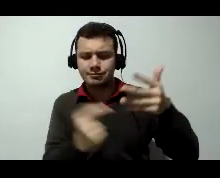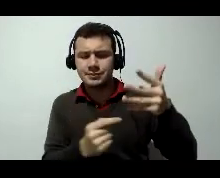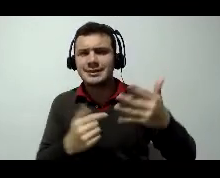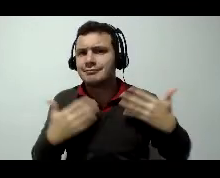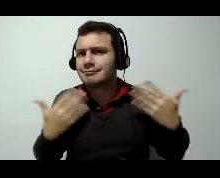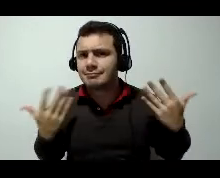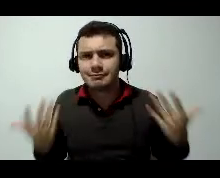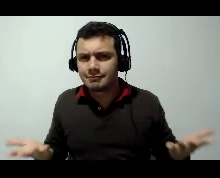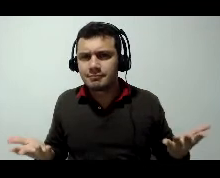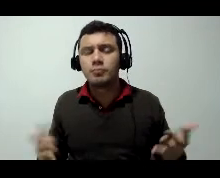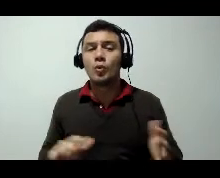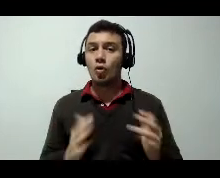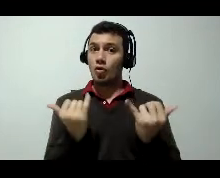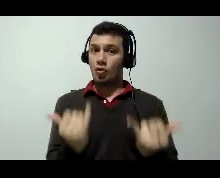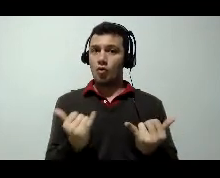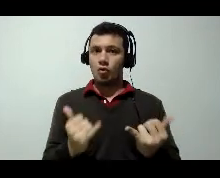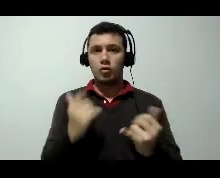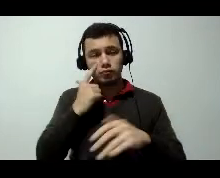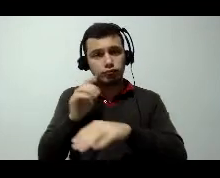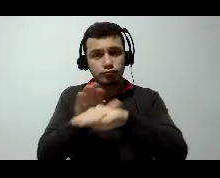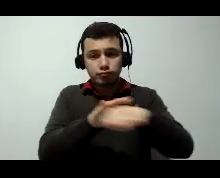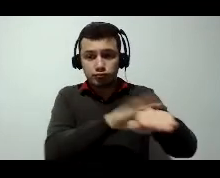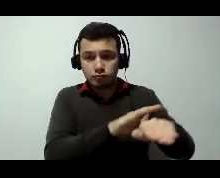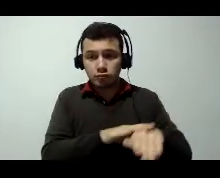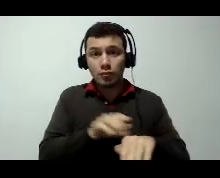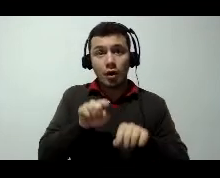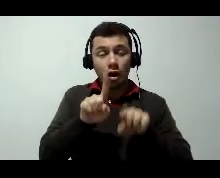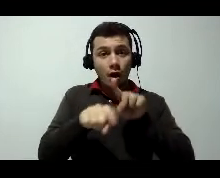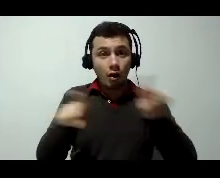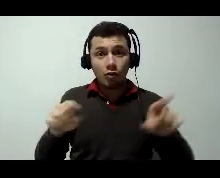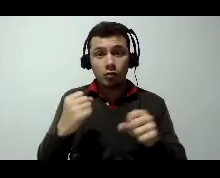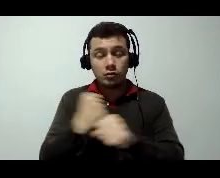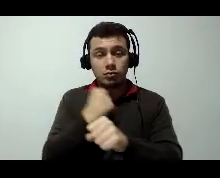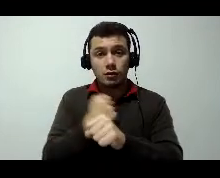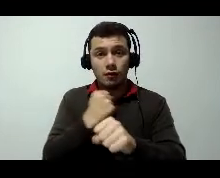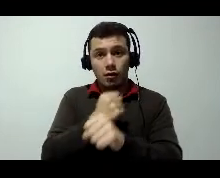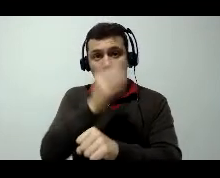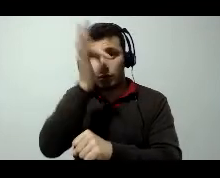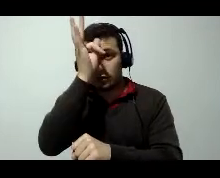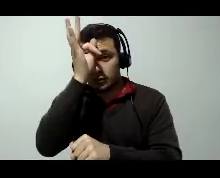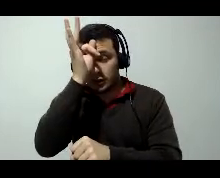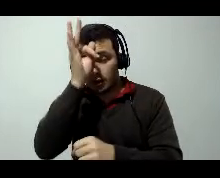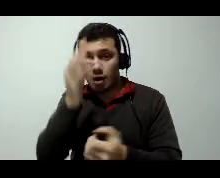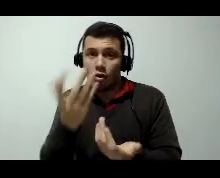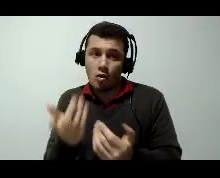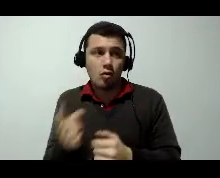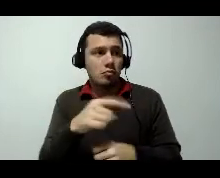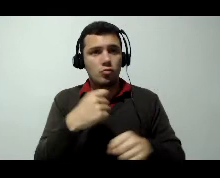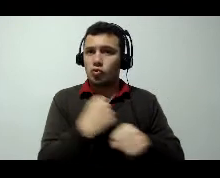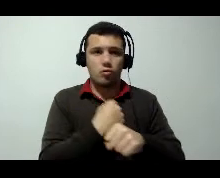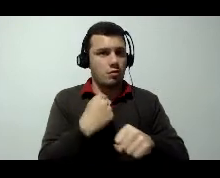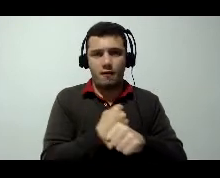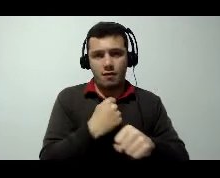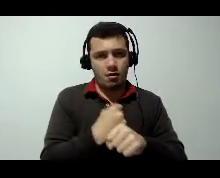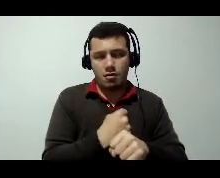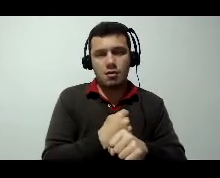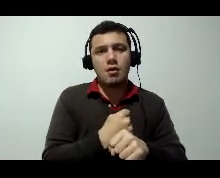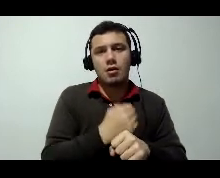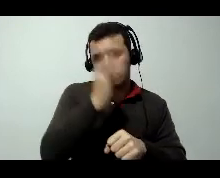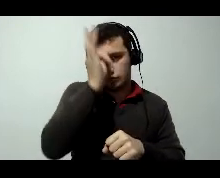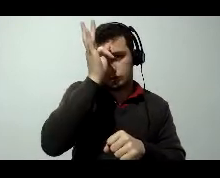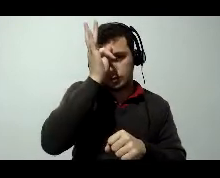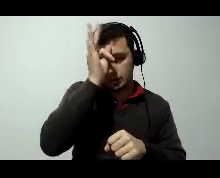invito, incluso si hay personas del sector salud que en estos momentos están conectados, que no son del sector, yo debería conocer en estos momentos